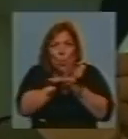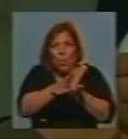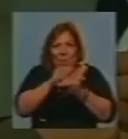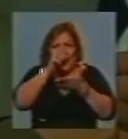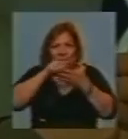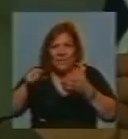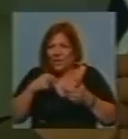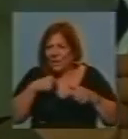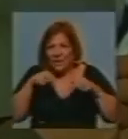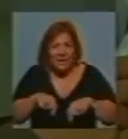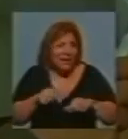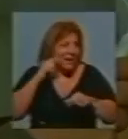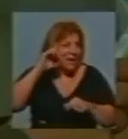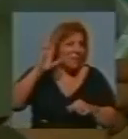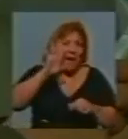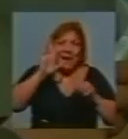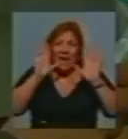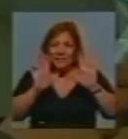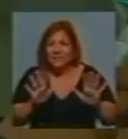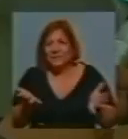ni imaginamos que puede existir.